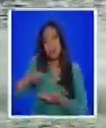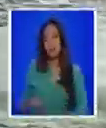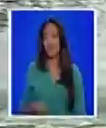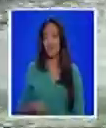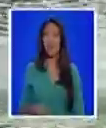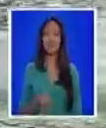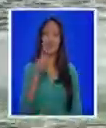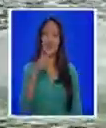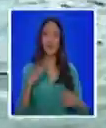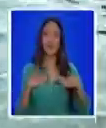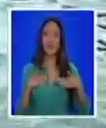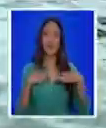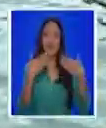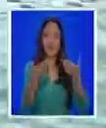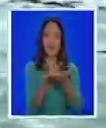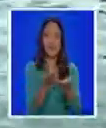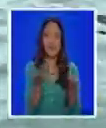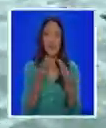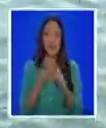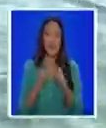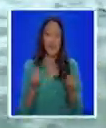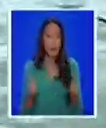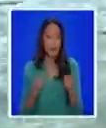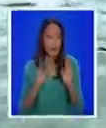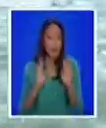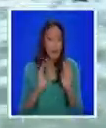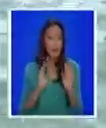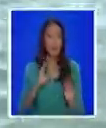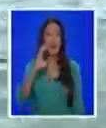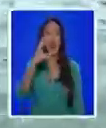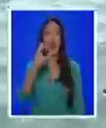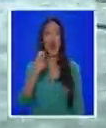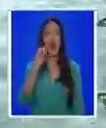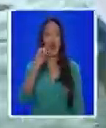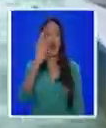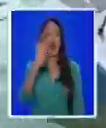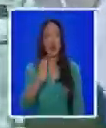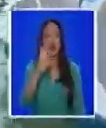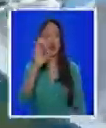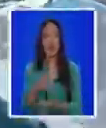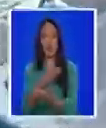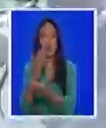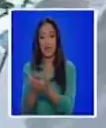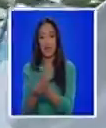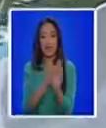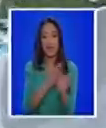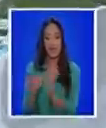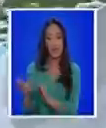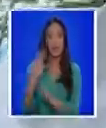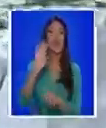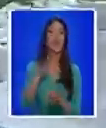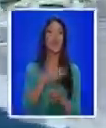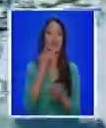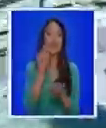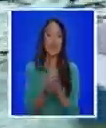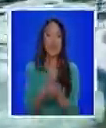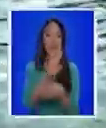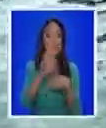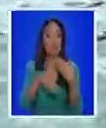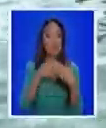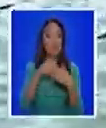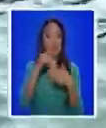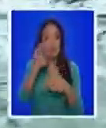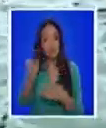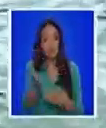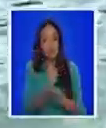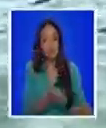Felicitaciones al Comité del Pueblo, que relajados van a llegar a buen puerto. Acá ya llegó la ronda, les ayuda Osiquito para